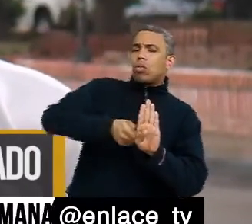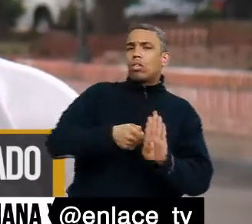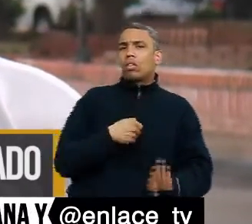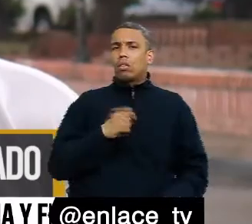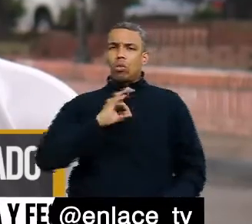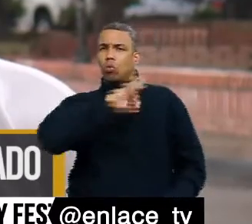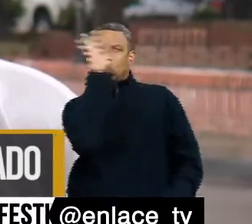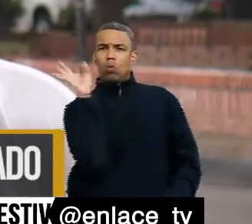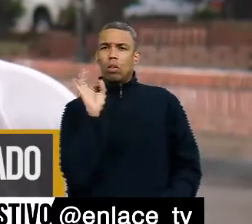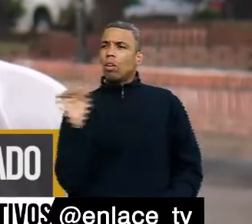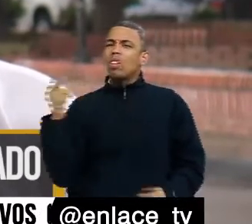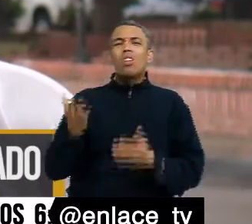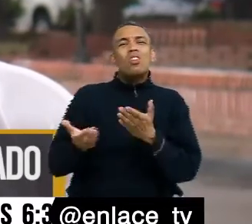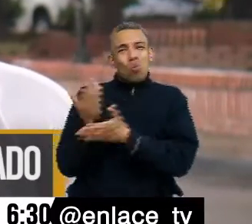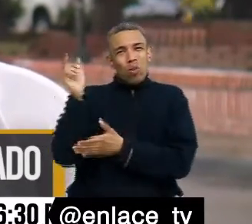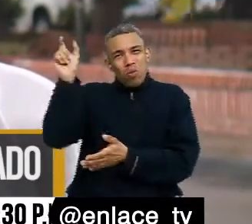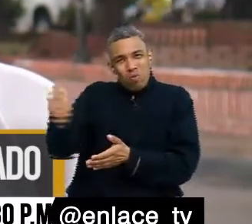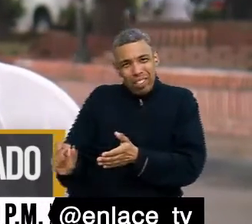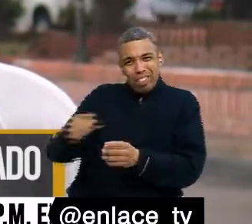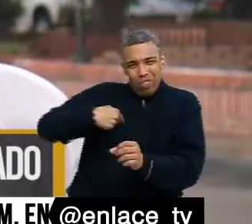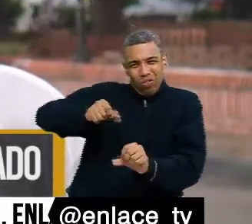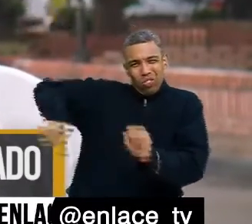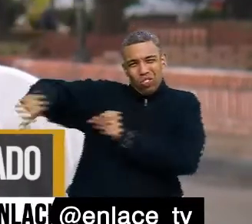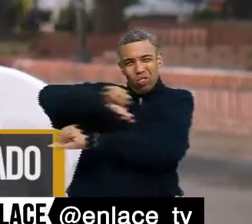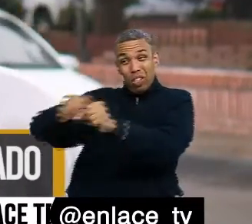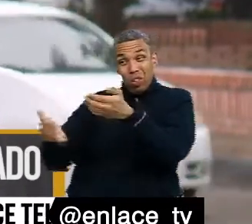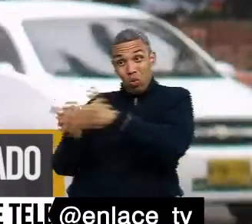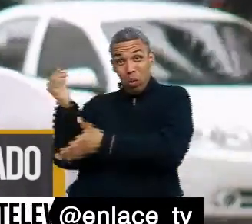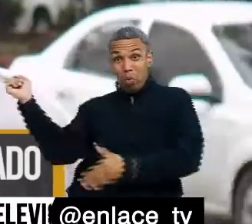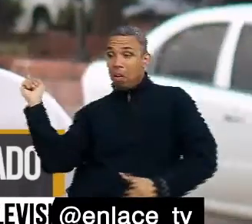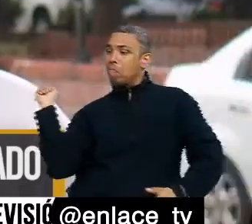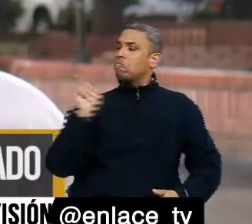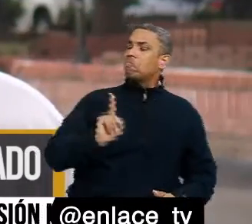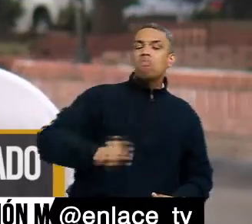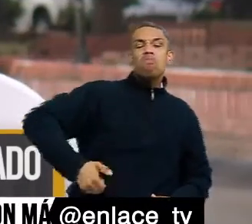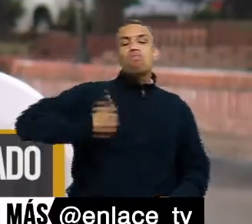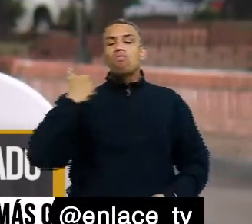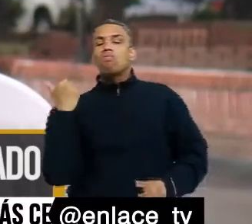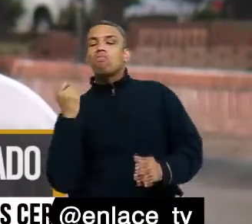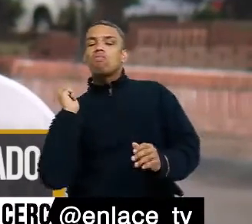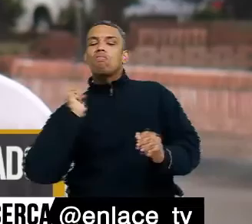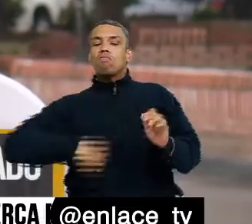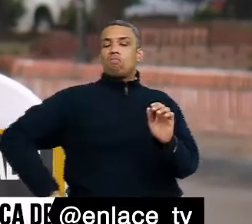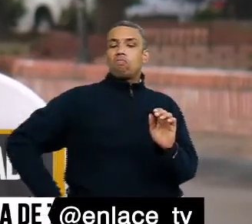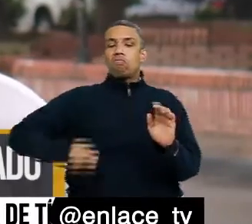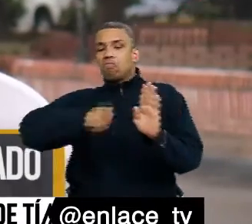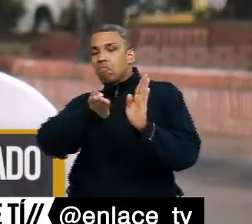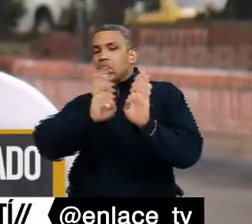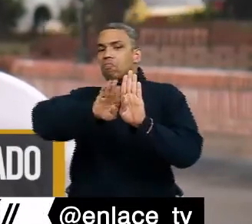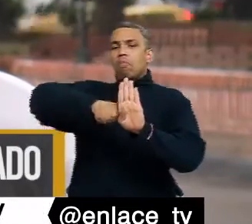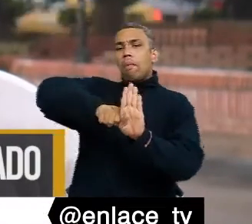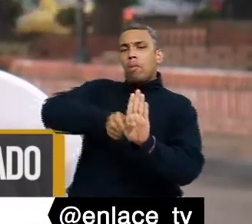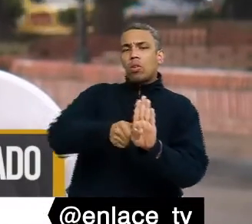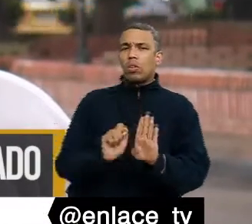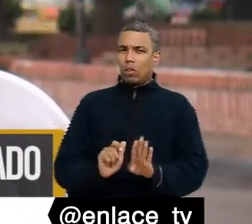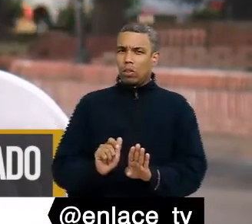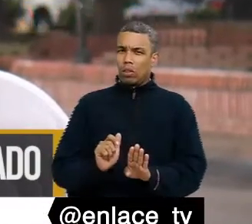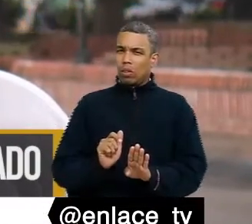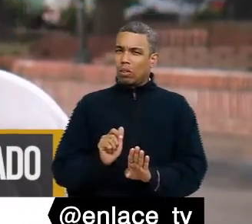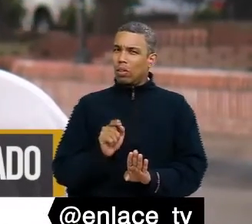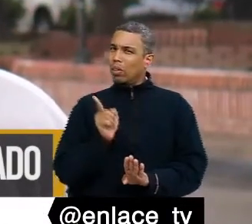presidente hacia al presidente saliente, esa es una presión que me están haciendo a mí y así no